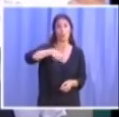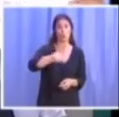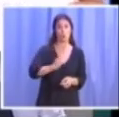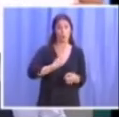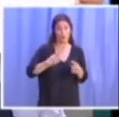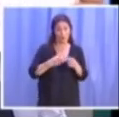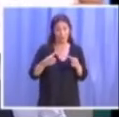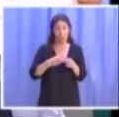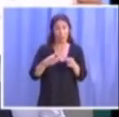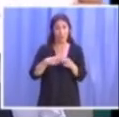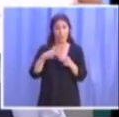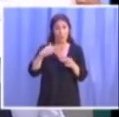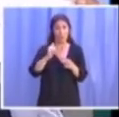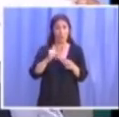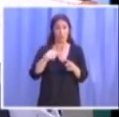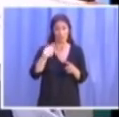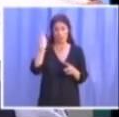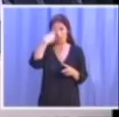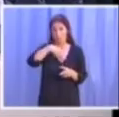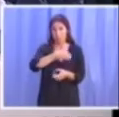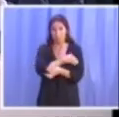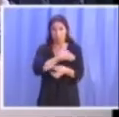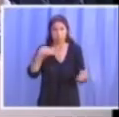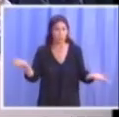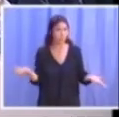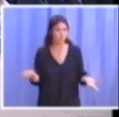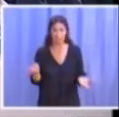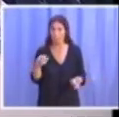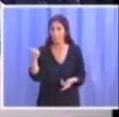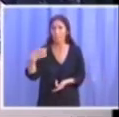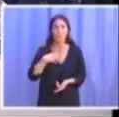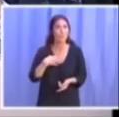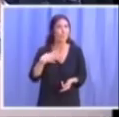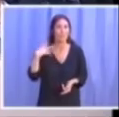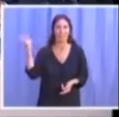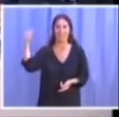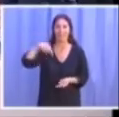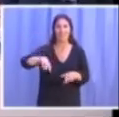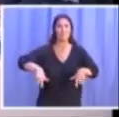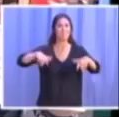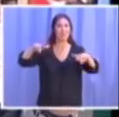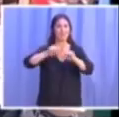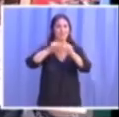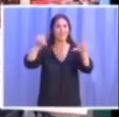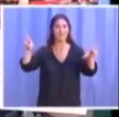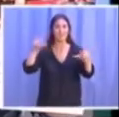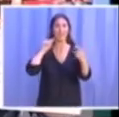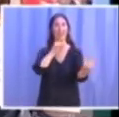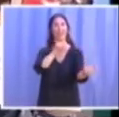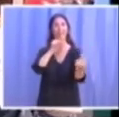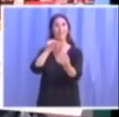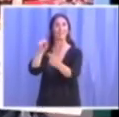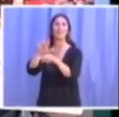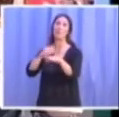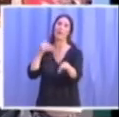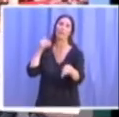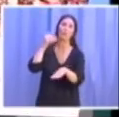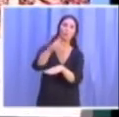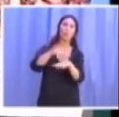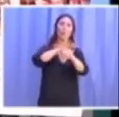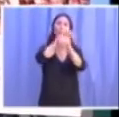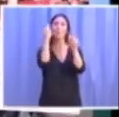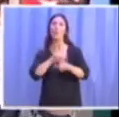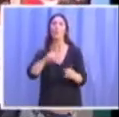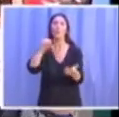de IBI en nuestras eso casas lo sabemos perfectamente. Sí. Luego, no puede venir usted aquí a un plató de televisión a debatir sobre el futuro y el modelo